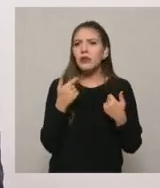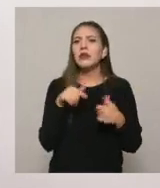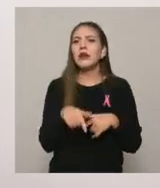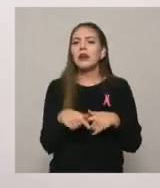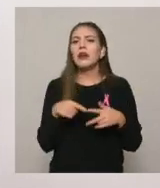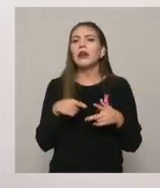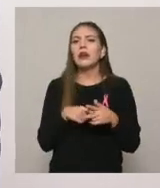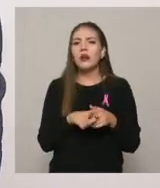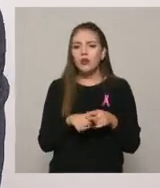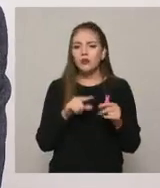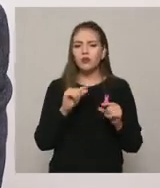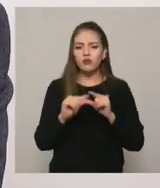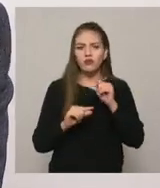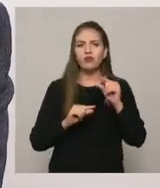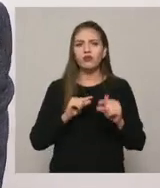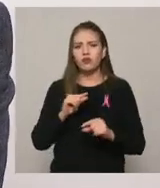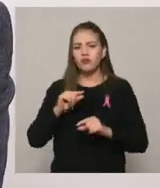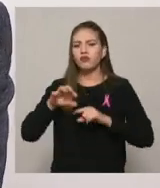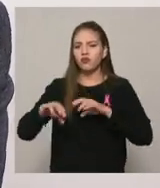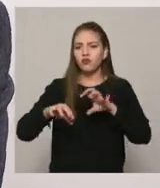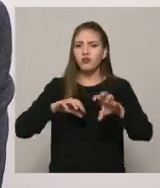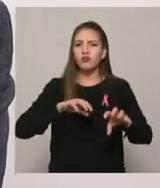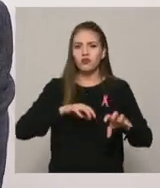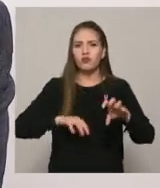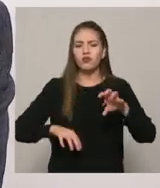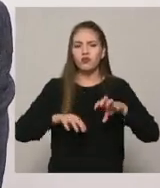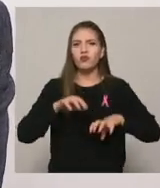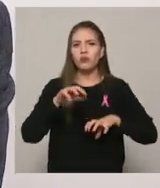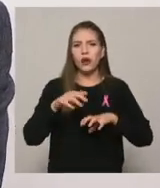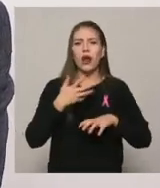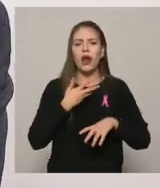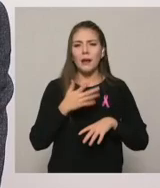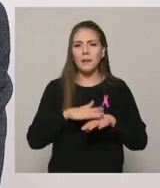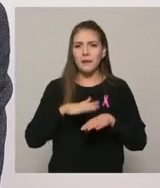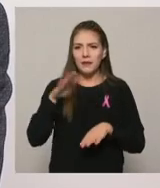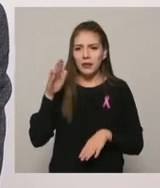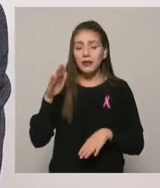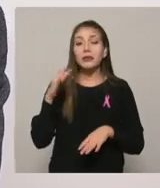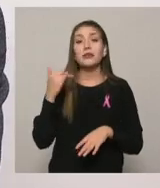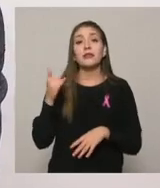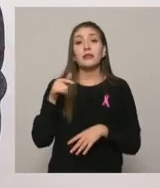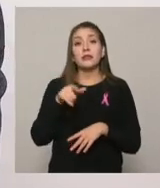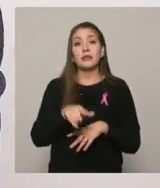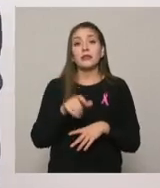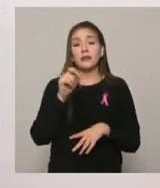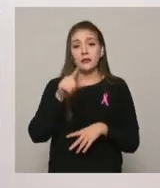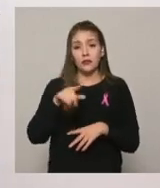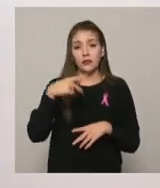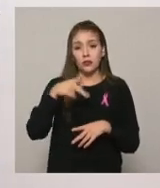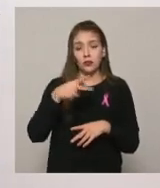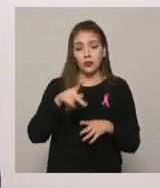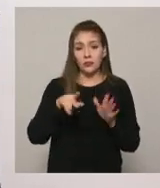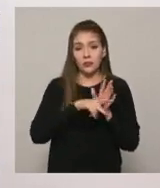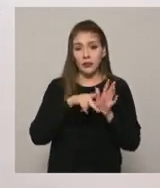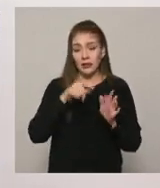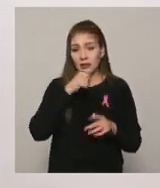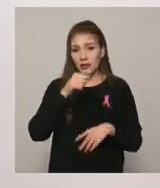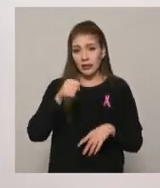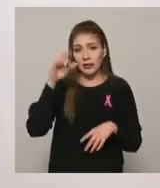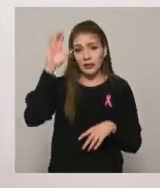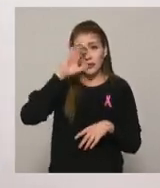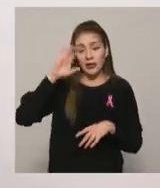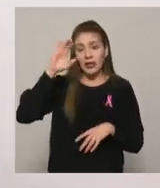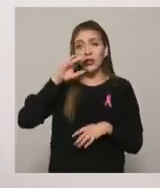muy especializado todo el ecosistema. Y el periodismo de ciencia, del mismo modo, se ha tenido que ir haciendo